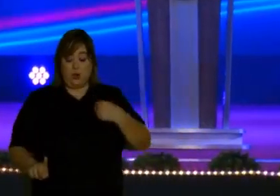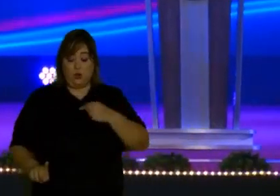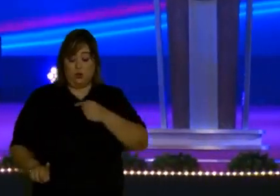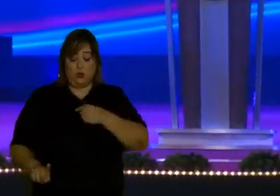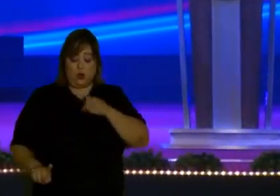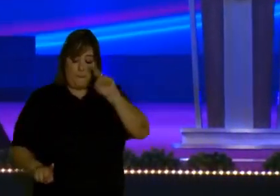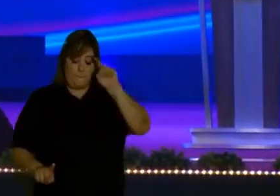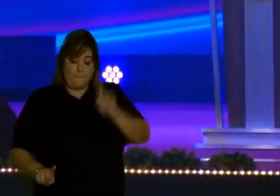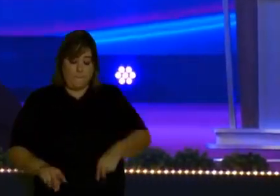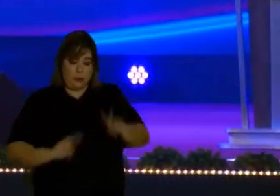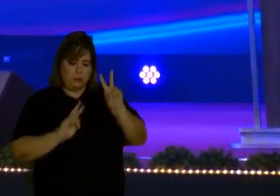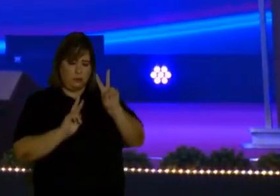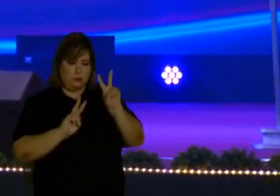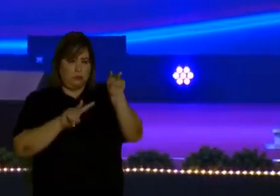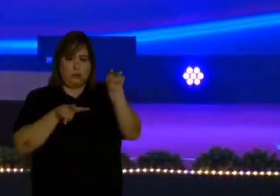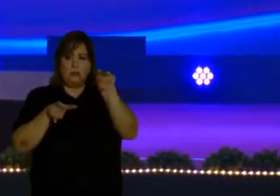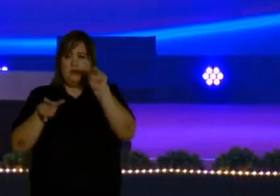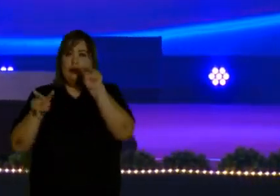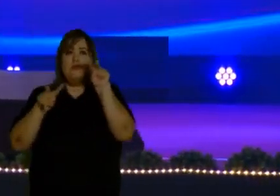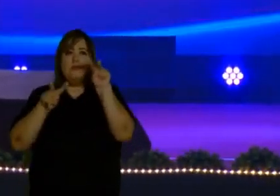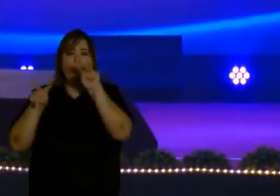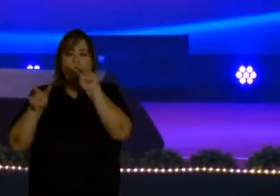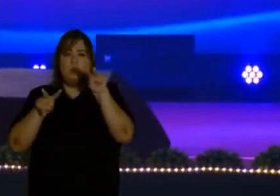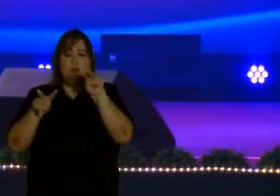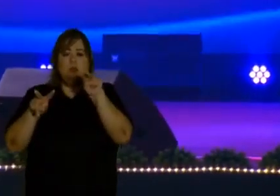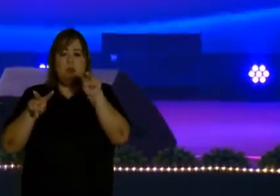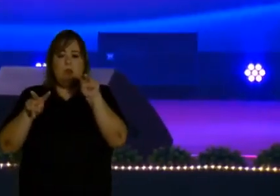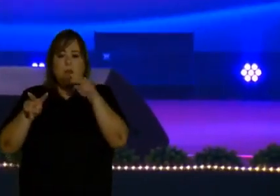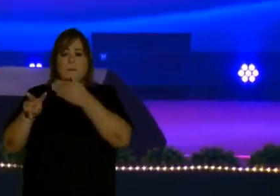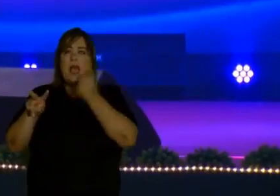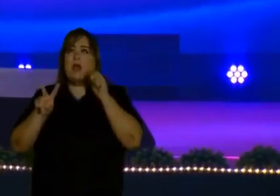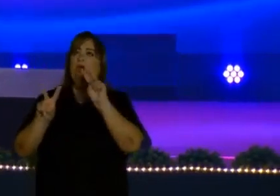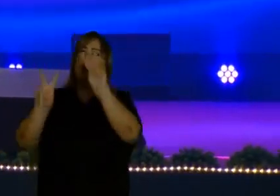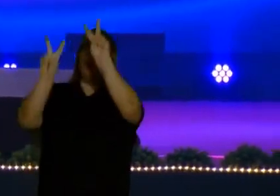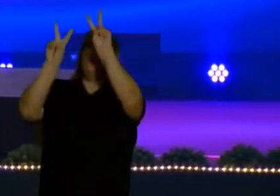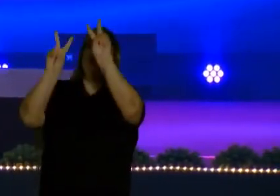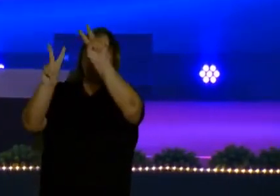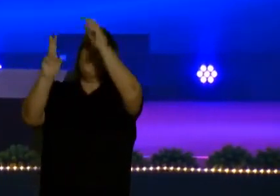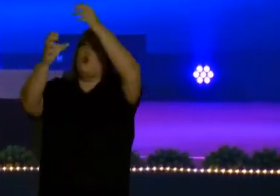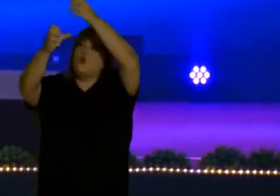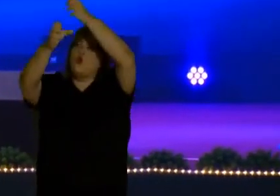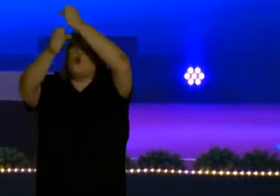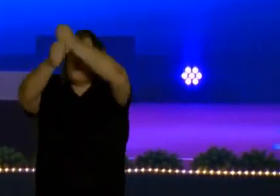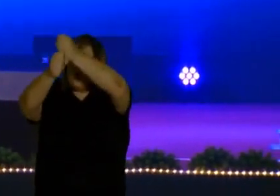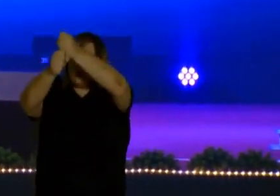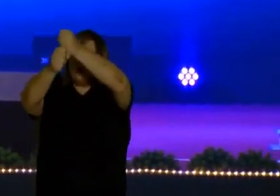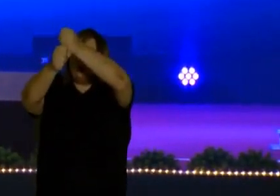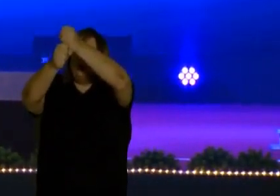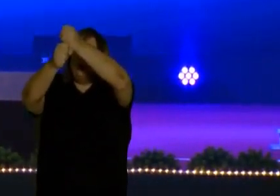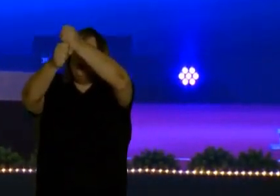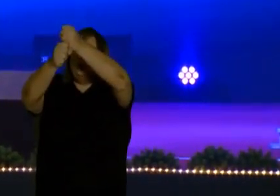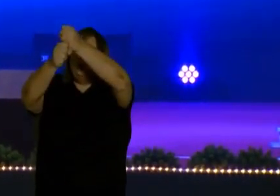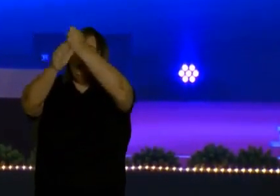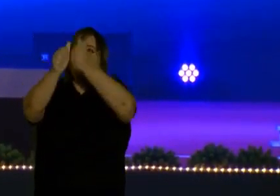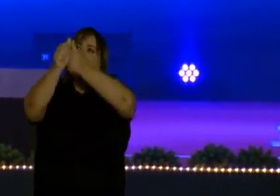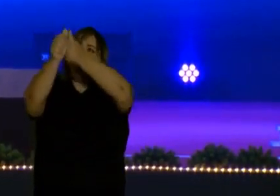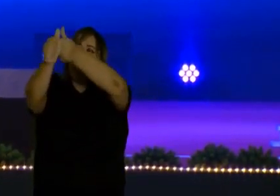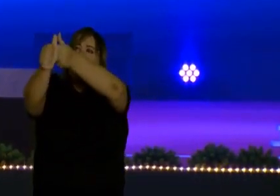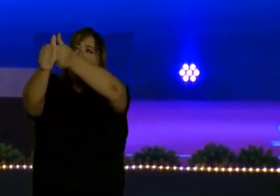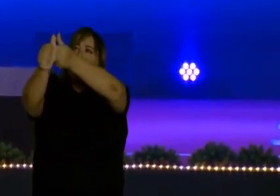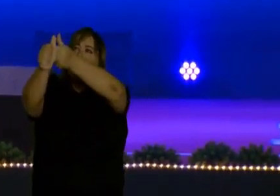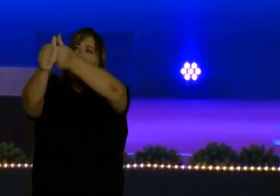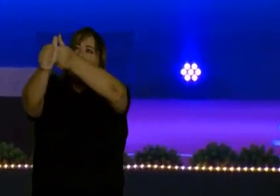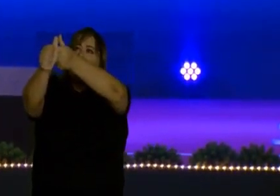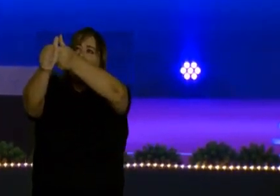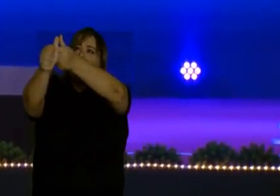cosas y levantemos nuestras cabezas y nos agarremos más del Señor y celebremos más a Cristo y hagamos lo que tenemos que hacer, ganar las almas,